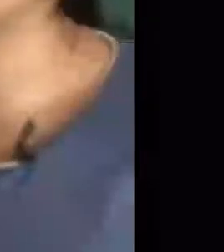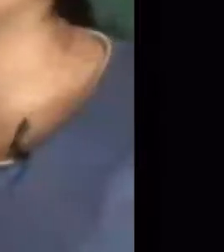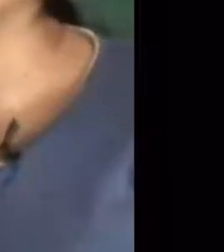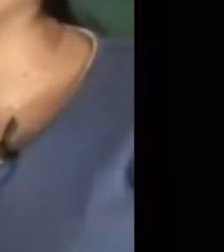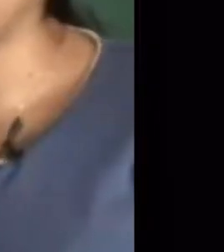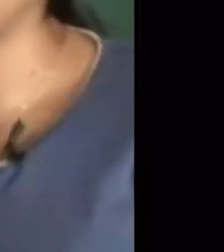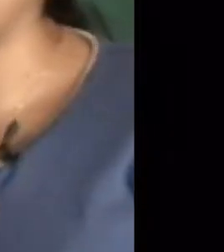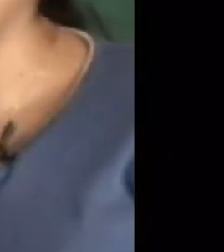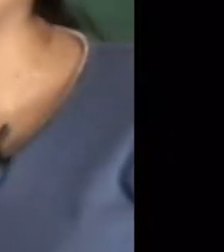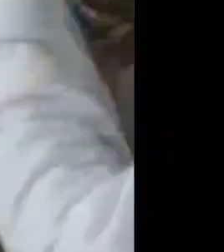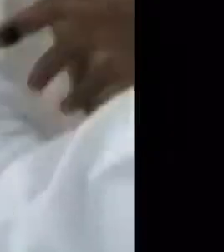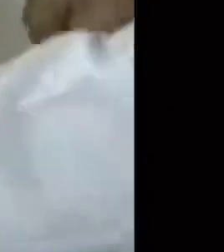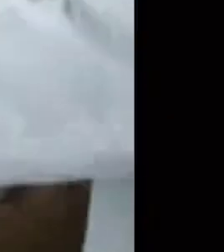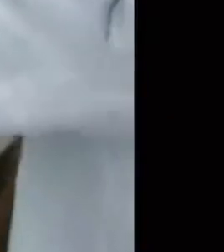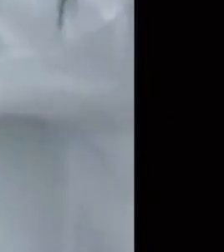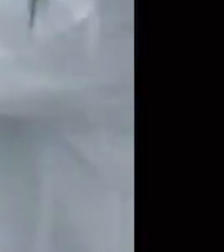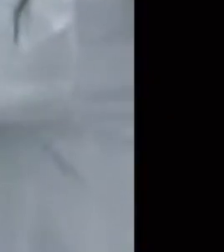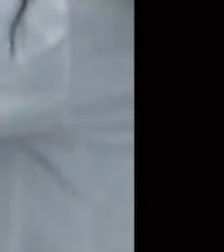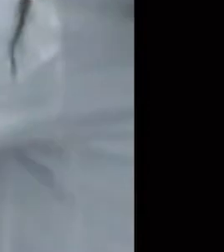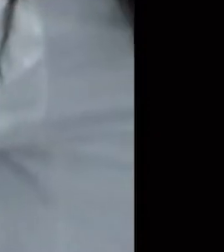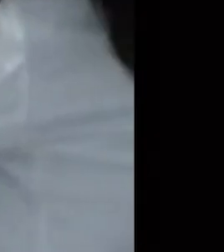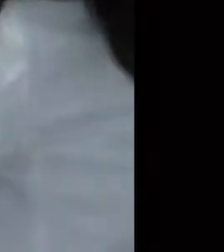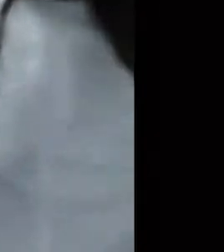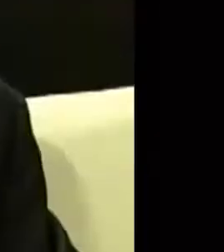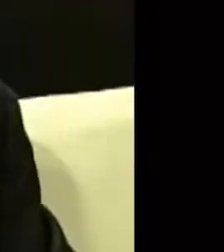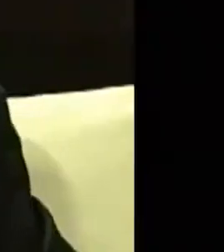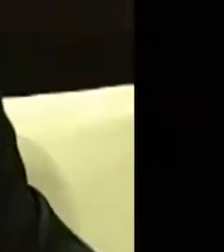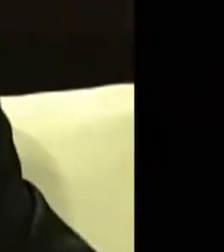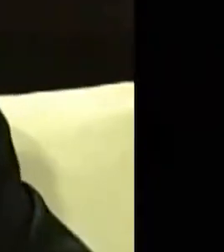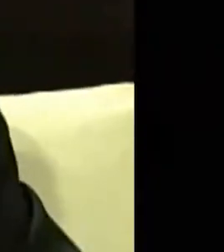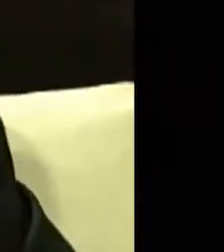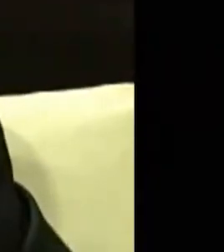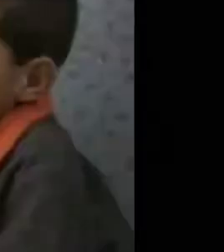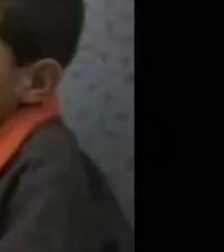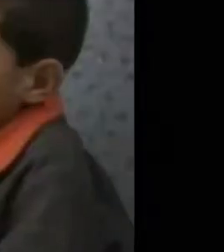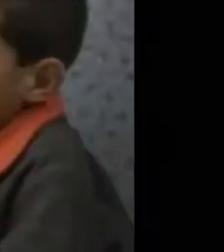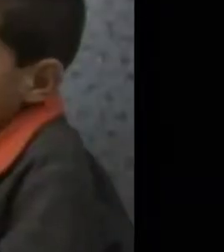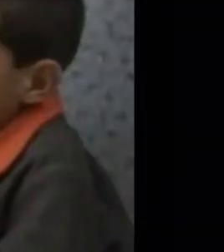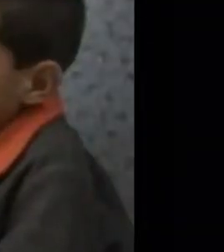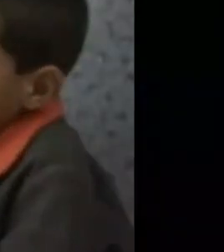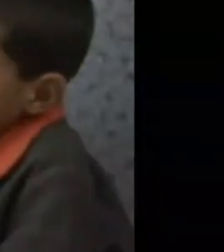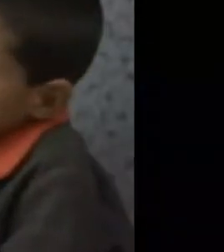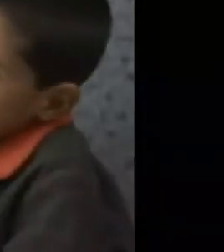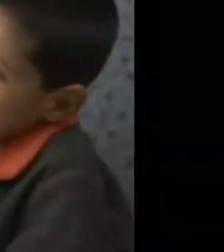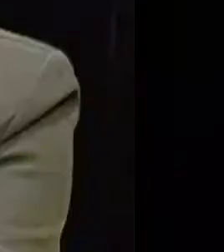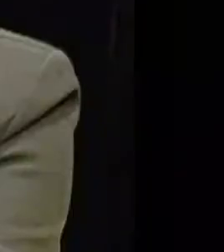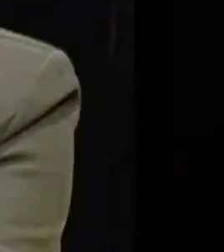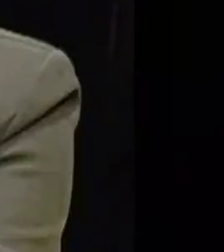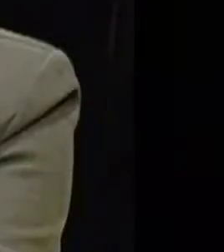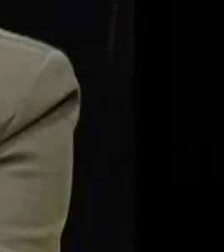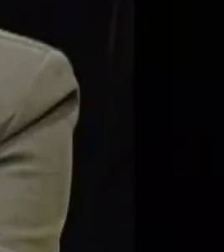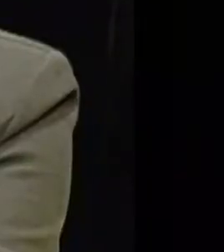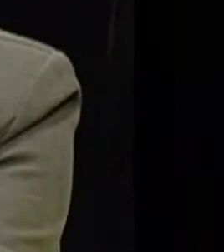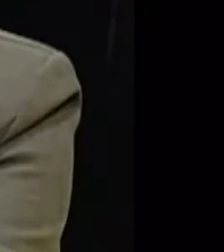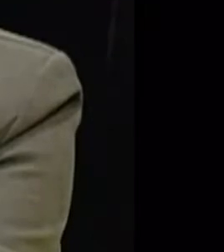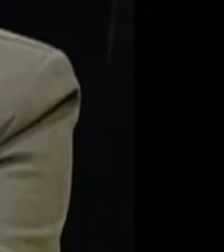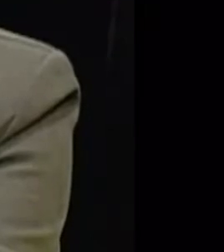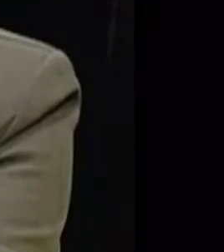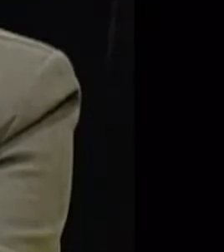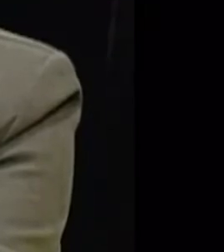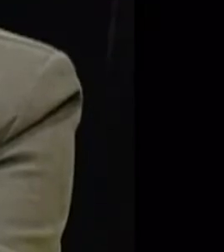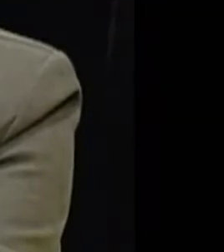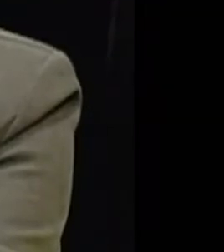Las enfermedades más simples y las más complejas desde un punto de vista práctico. ¿Cuándo serían señales para